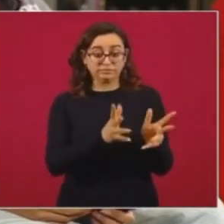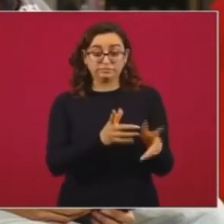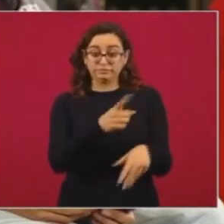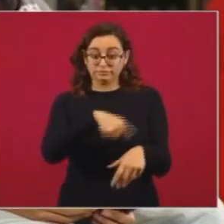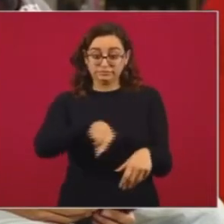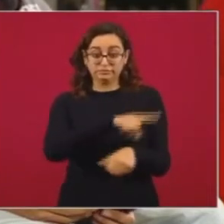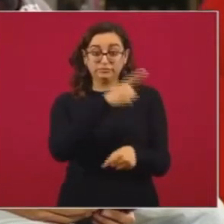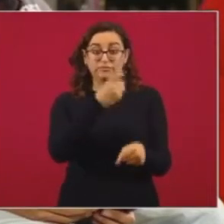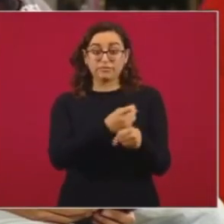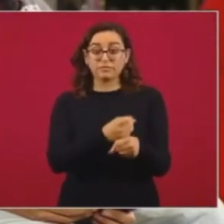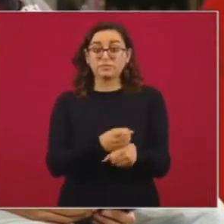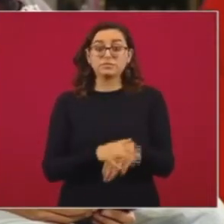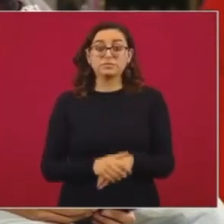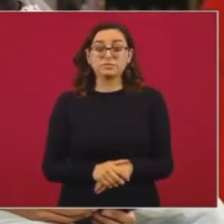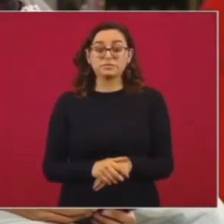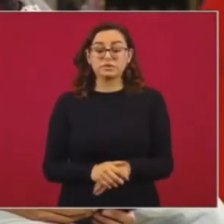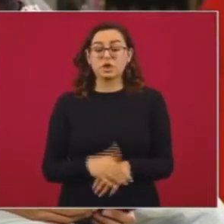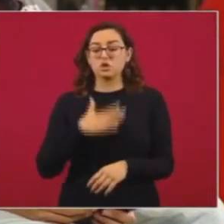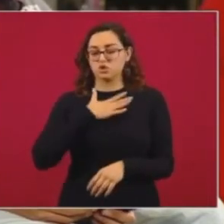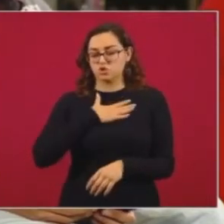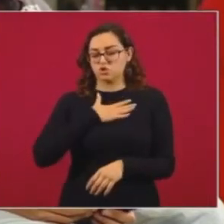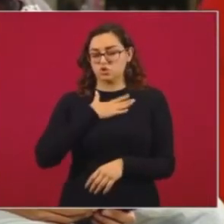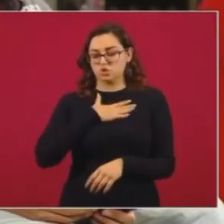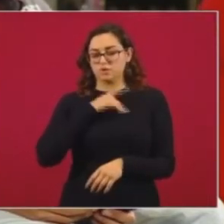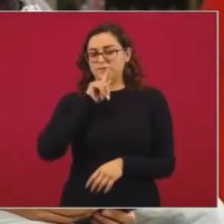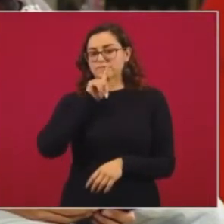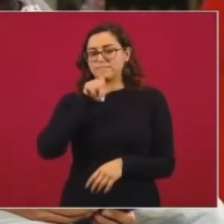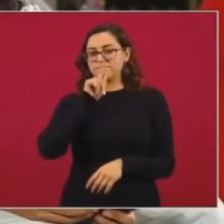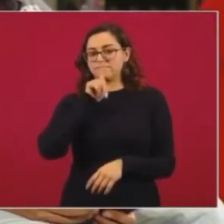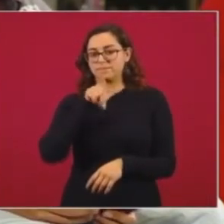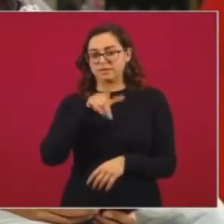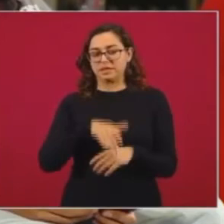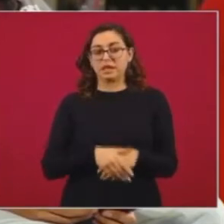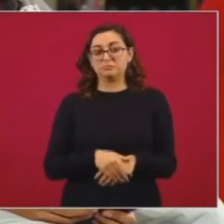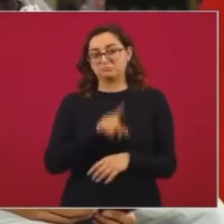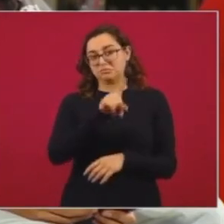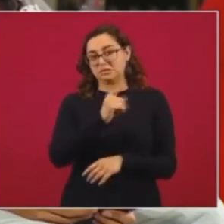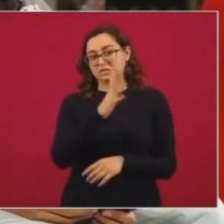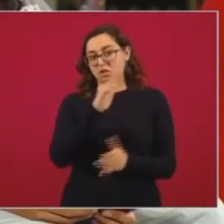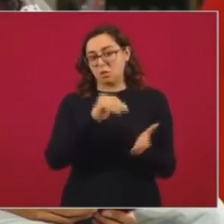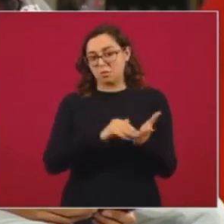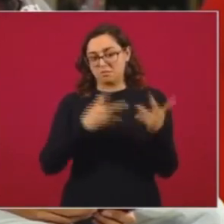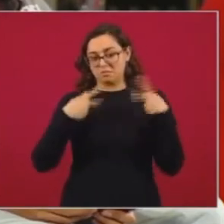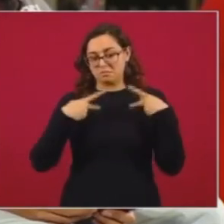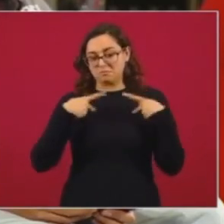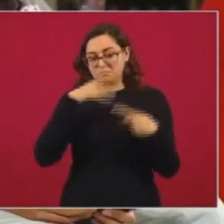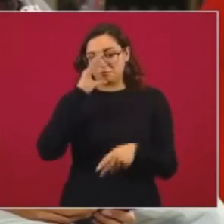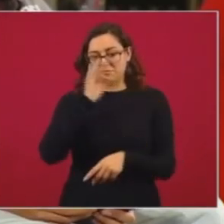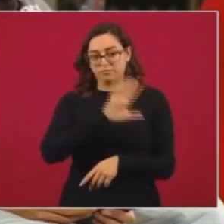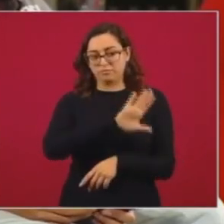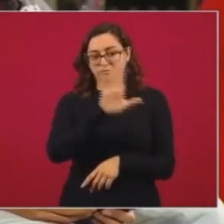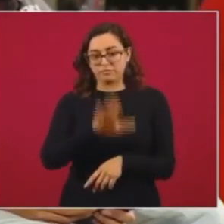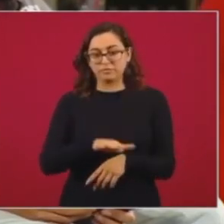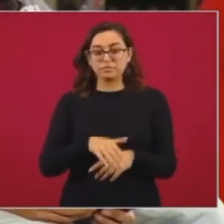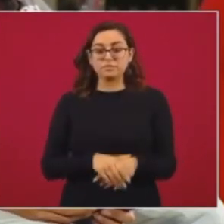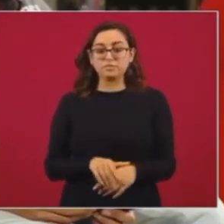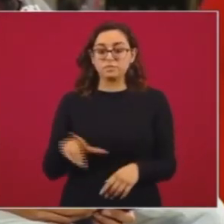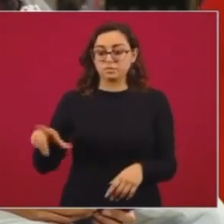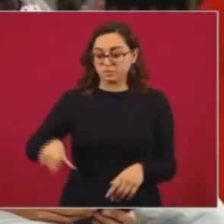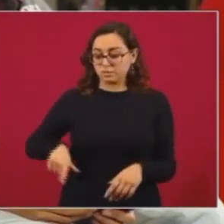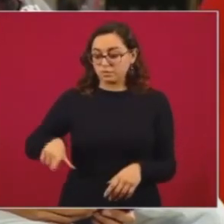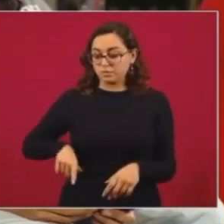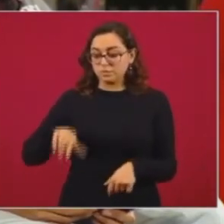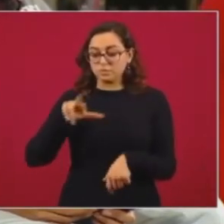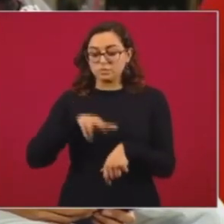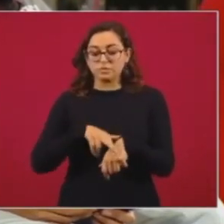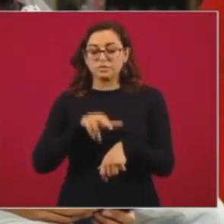muertes, porque yo vengo de allá, el gobernador en un evento público, Enrique Alfaro, que ha sido su público detractor